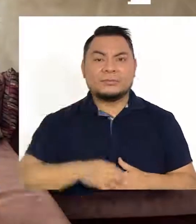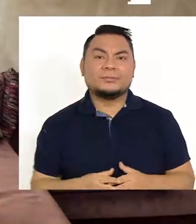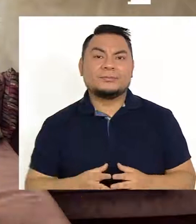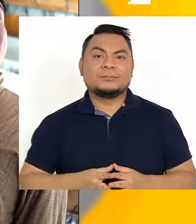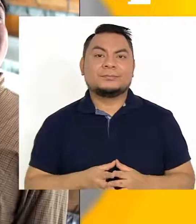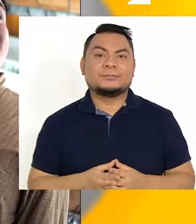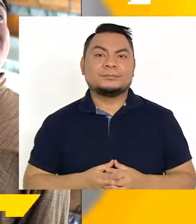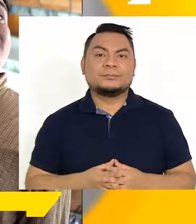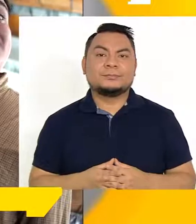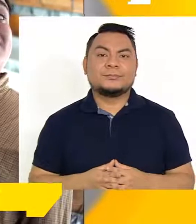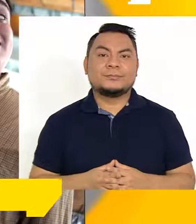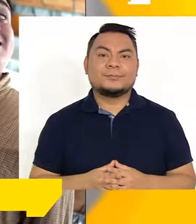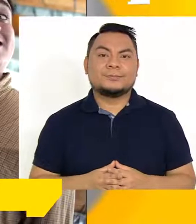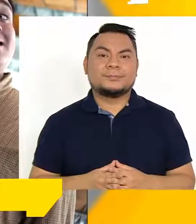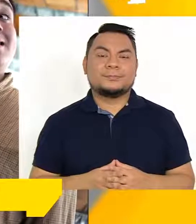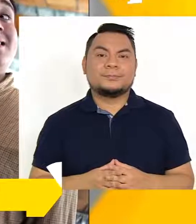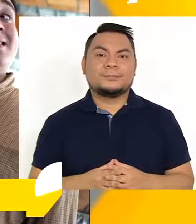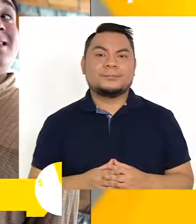el Perú.